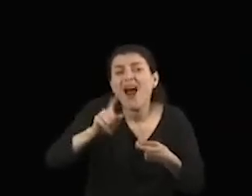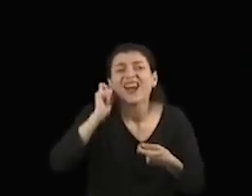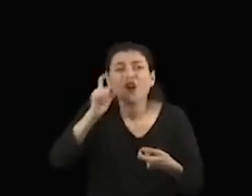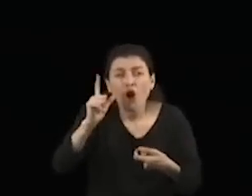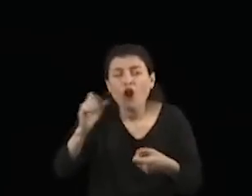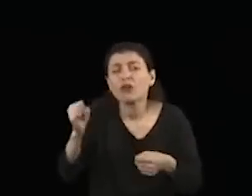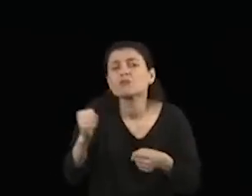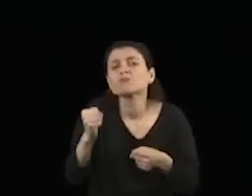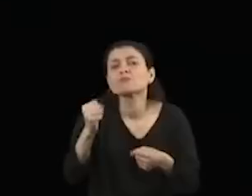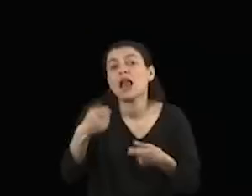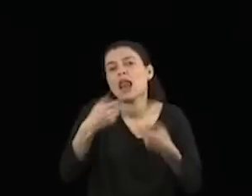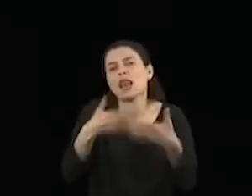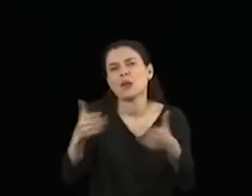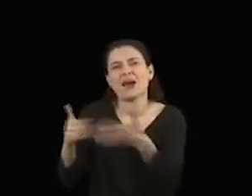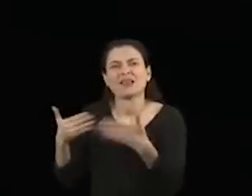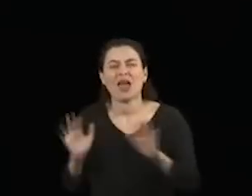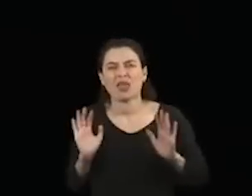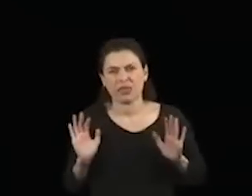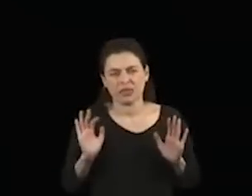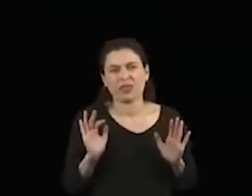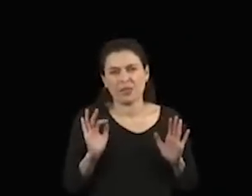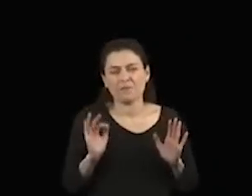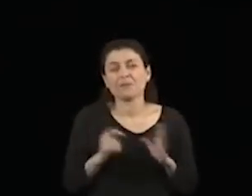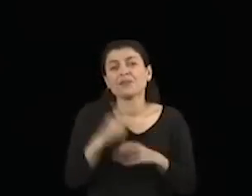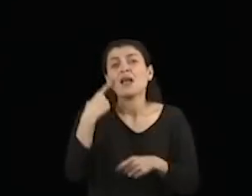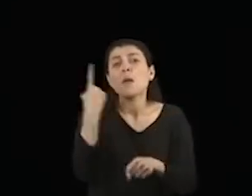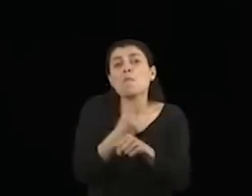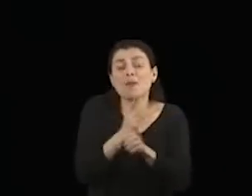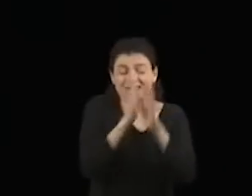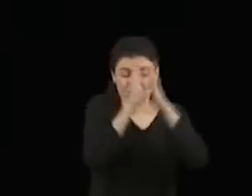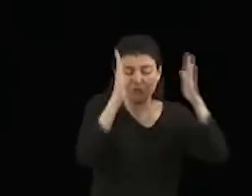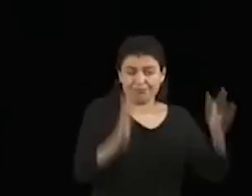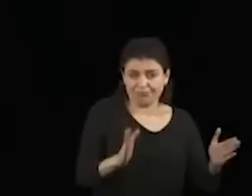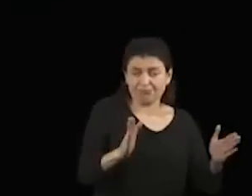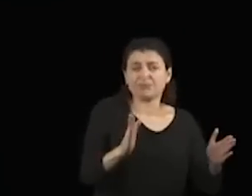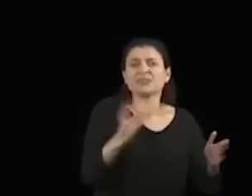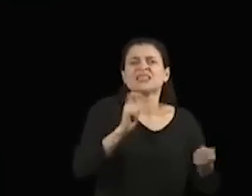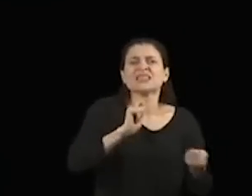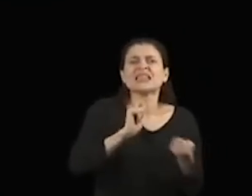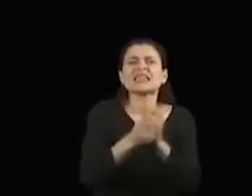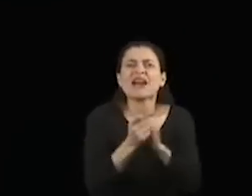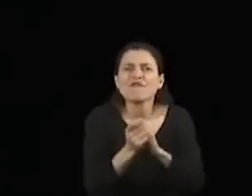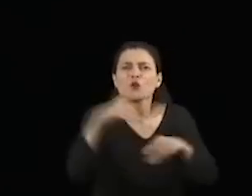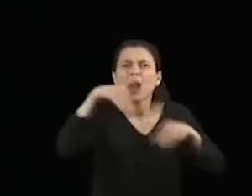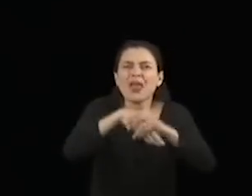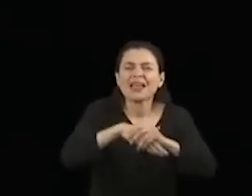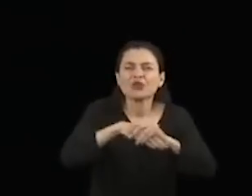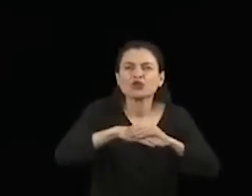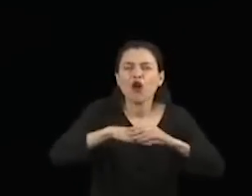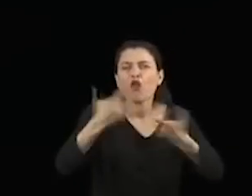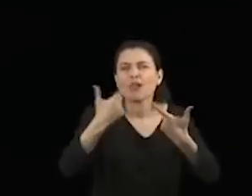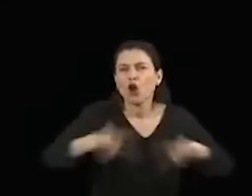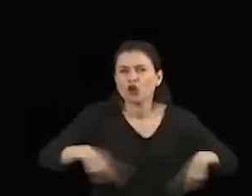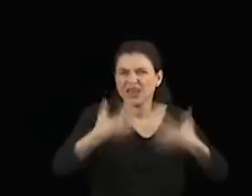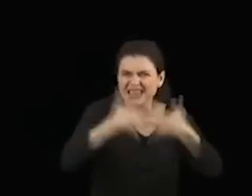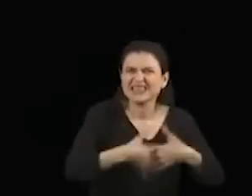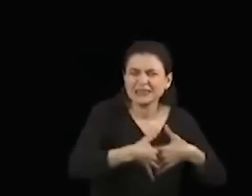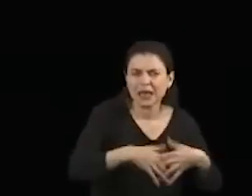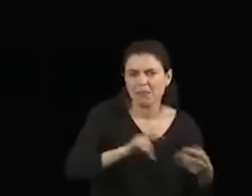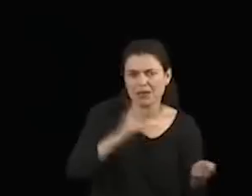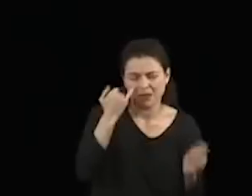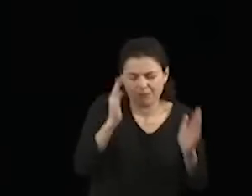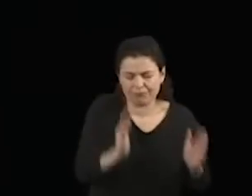por ejemplo, con la fase 1 de reformas estructurales implica un salto en libertad económica de 90